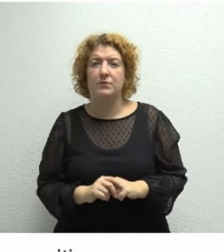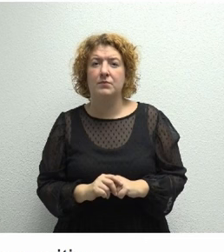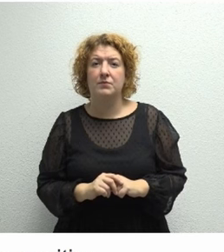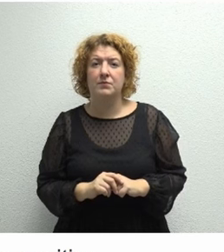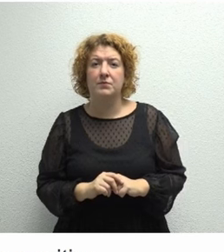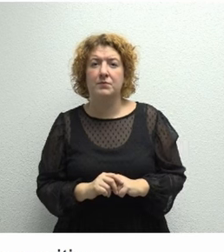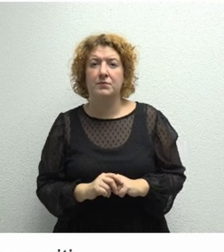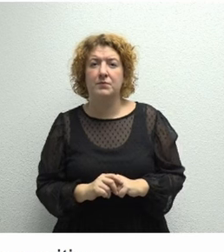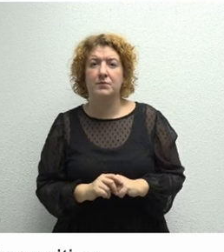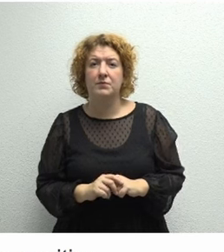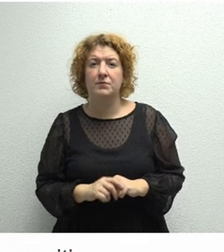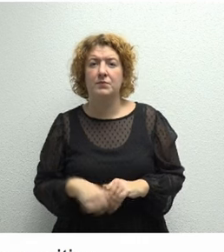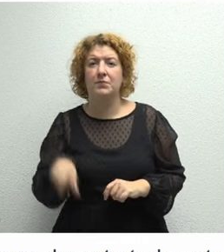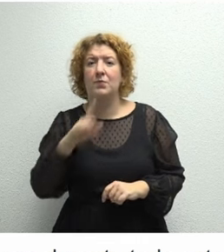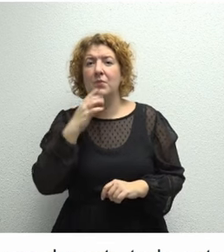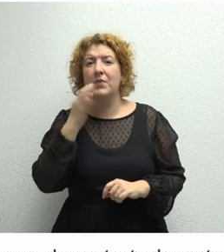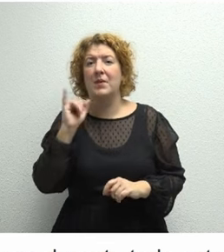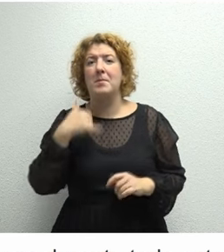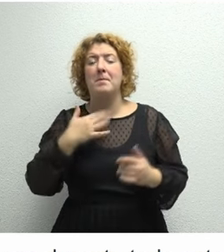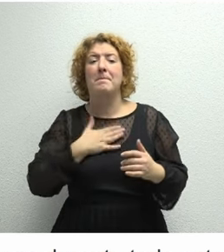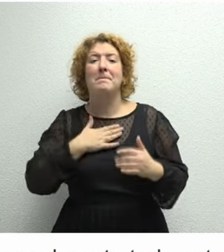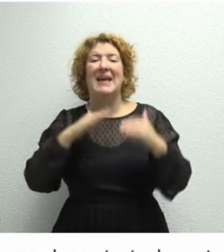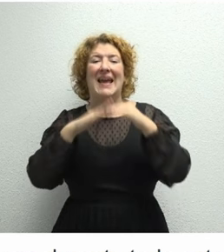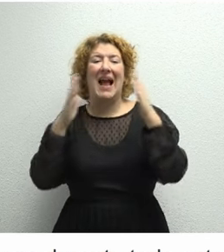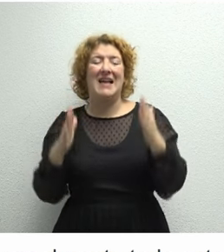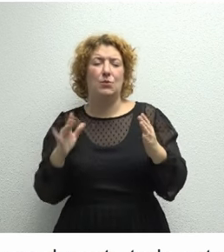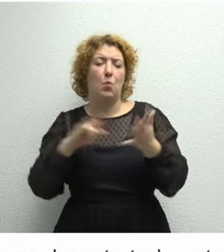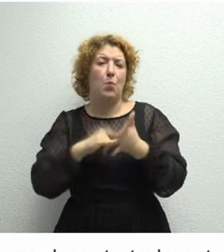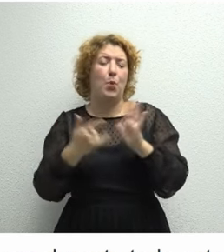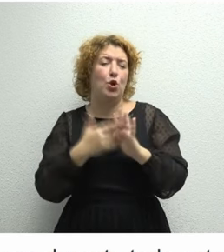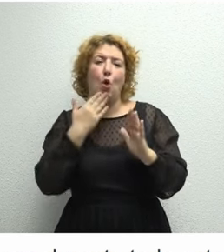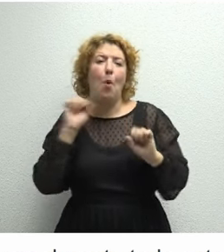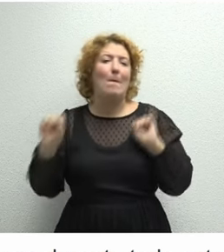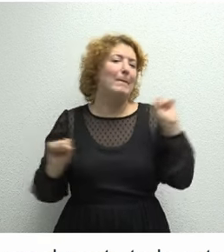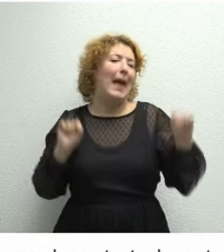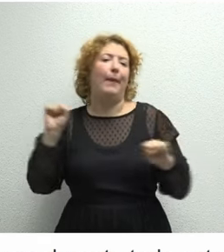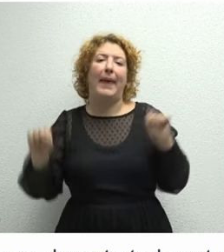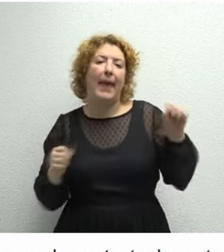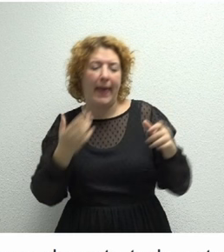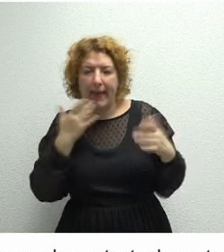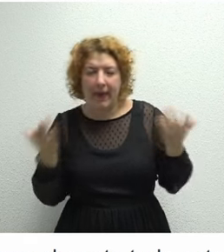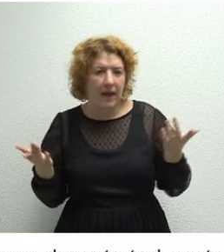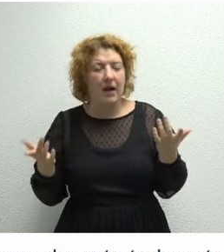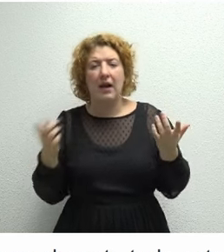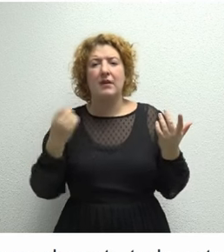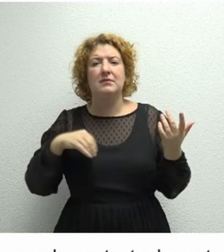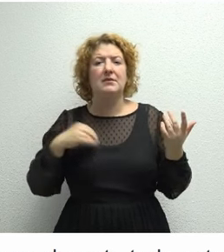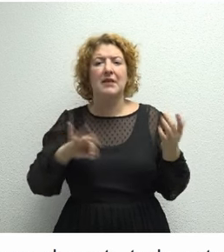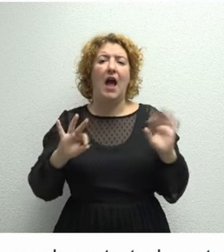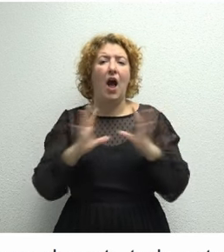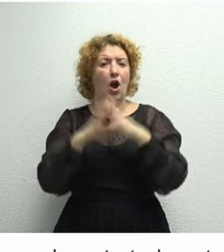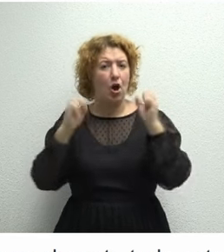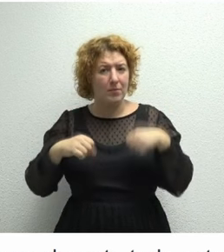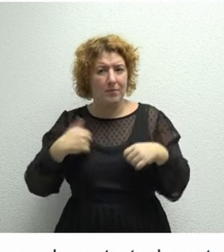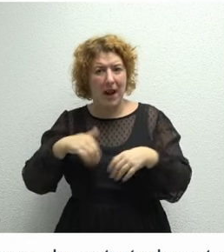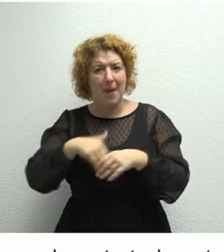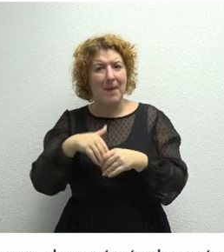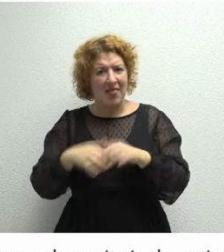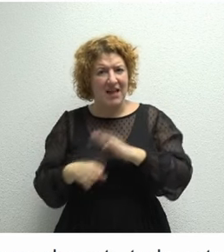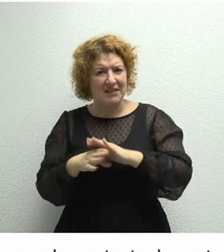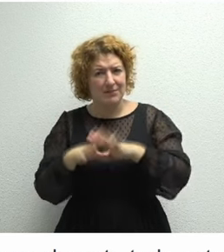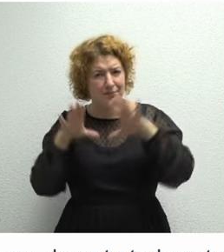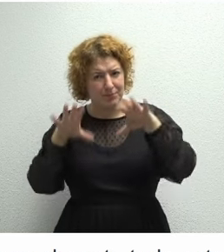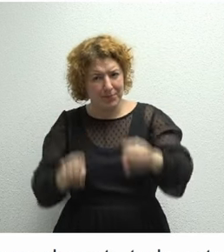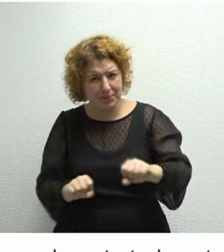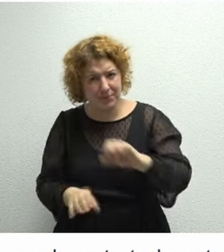nuestro bebé que es el proyecto mi casa que lo tenemos dentro del convenio ya las plazas están aseguradas para para tener continuidad pues